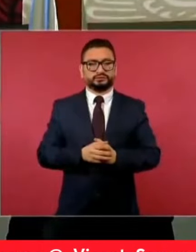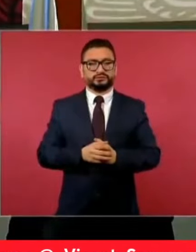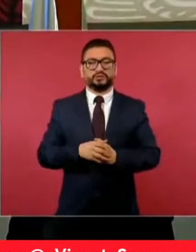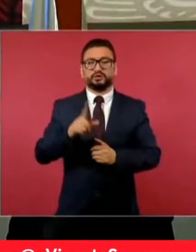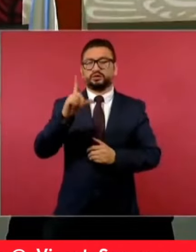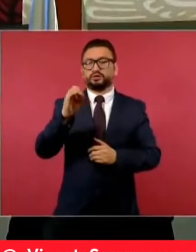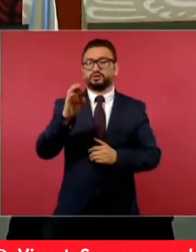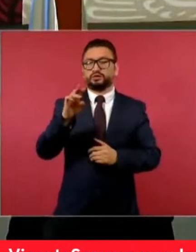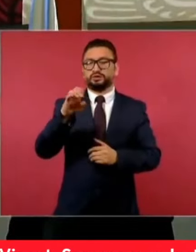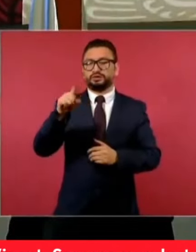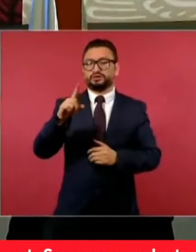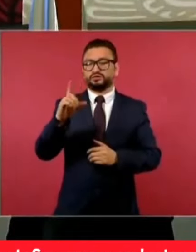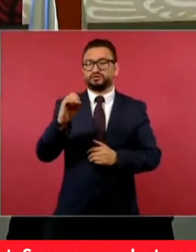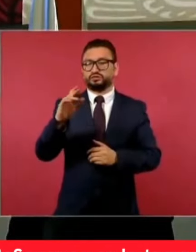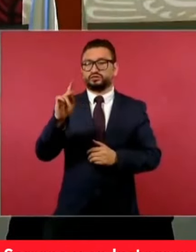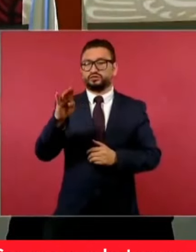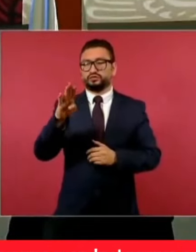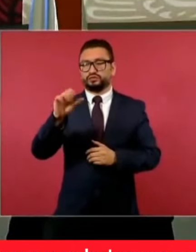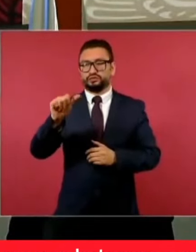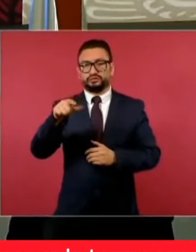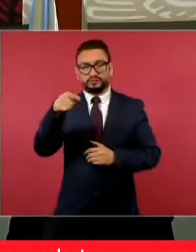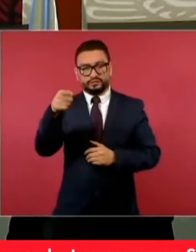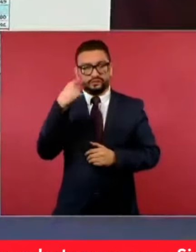Lorenzo Córdoba, mira,